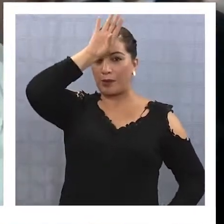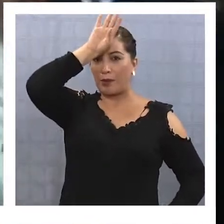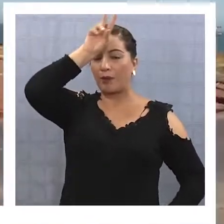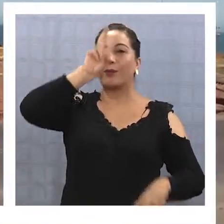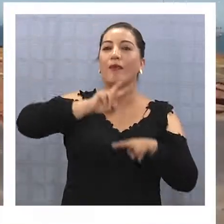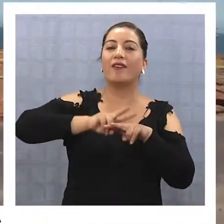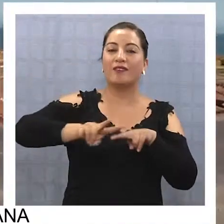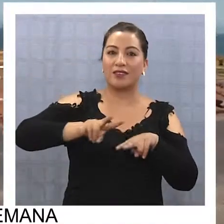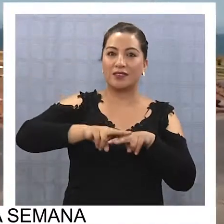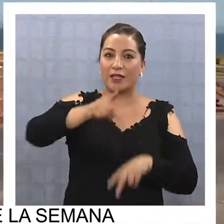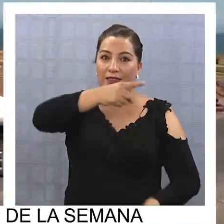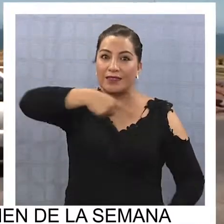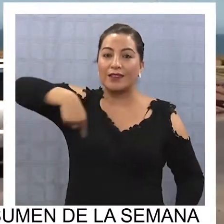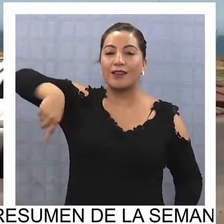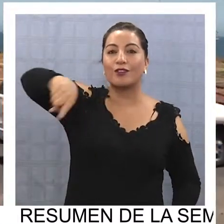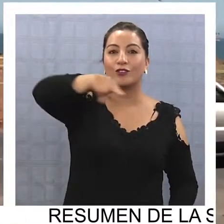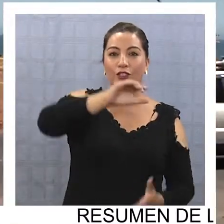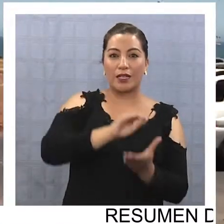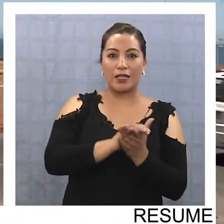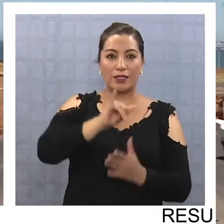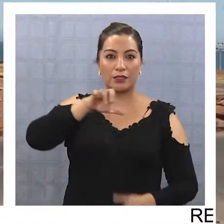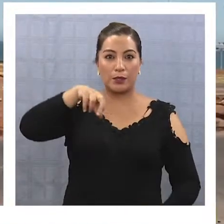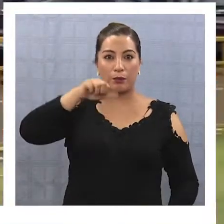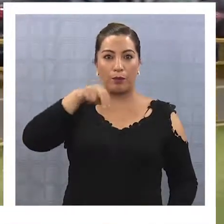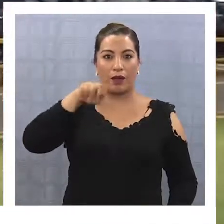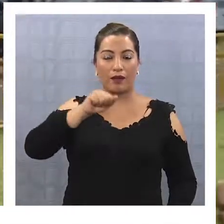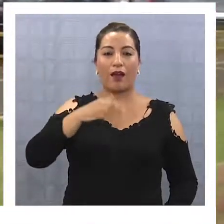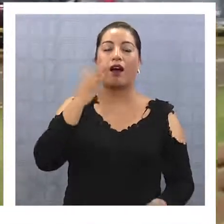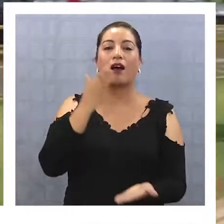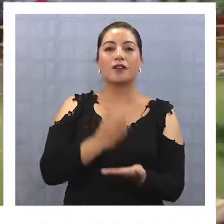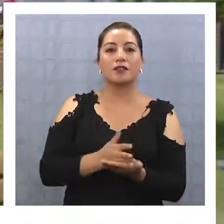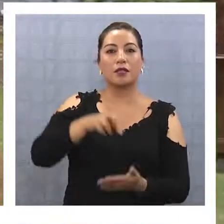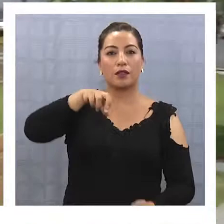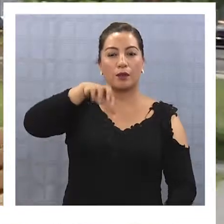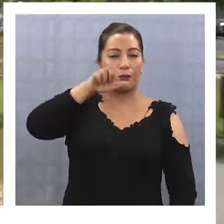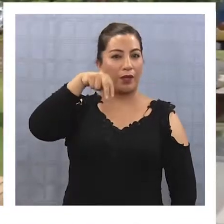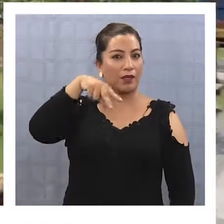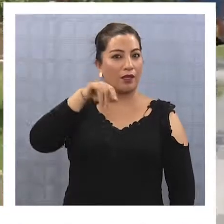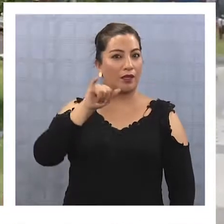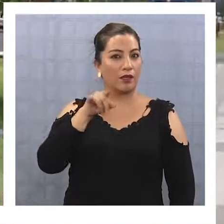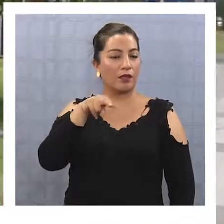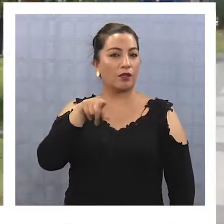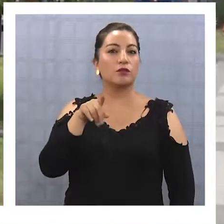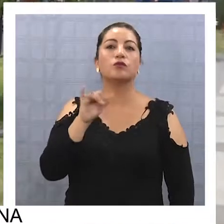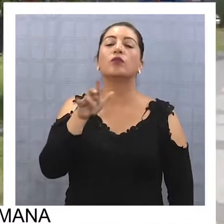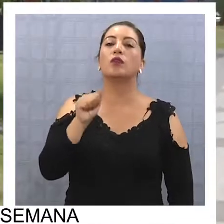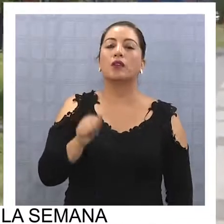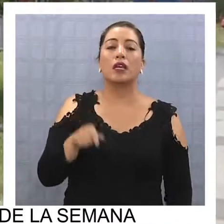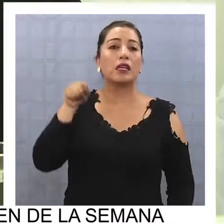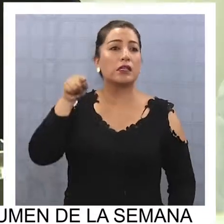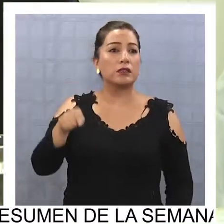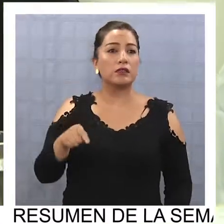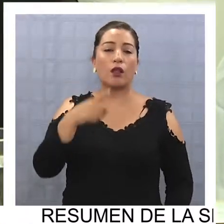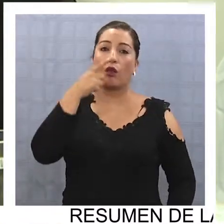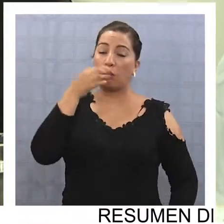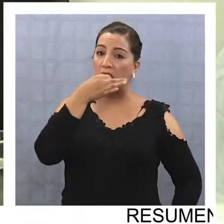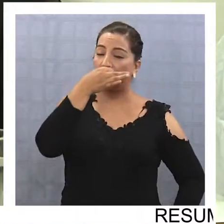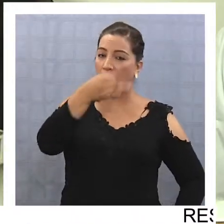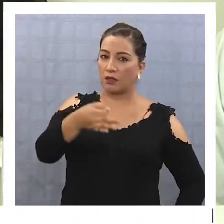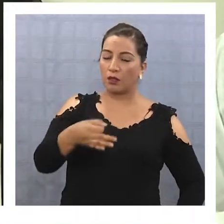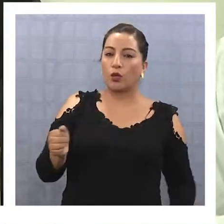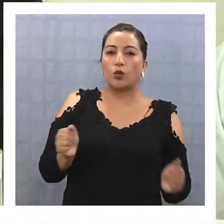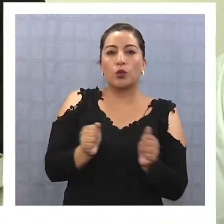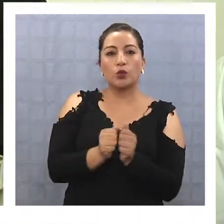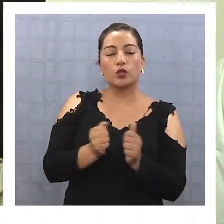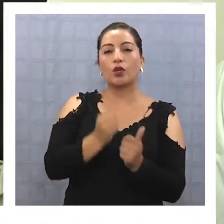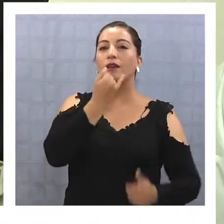realizará desde la Rotonda de Chipana hasta la Península Cabancha. El Obispo de Iquique Guillermo Vera Soto, acompañado